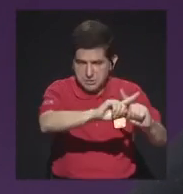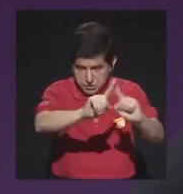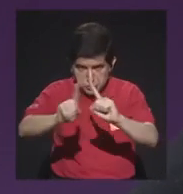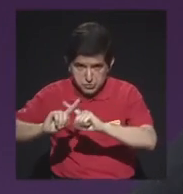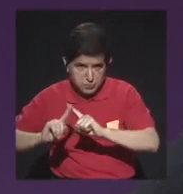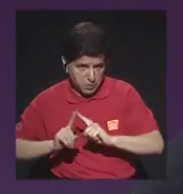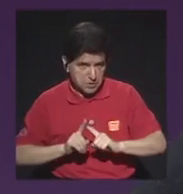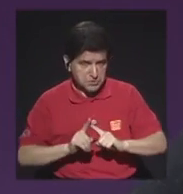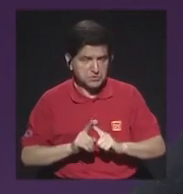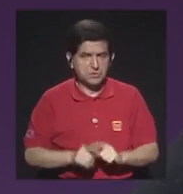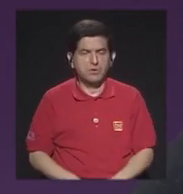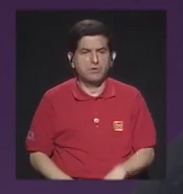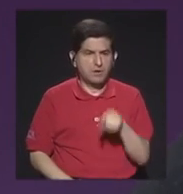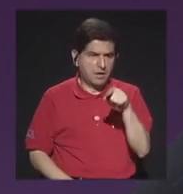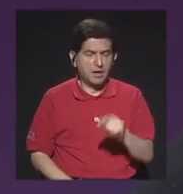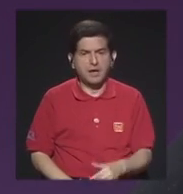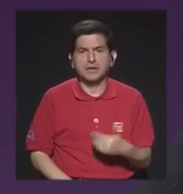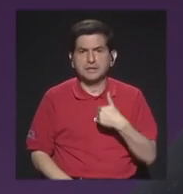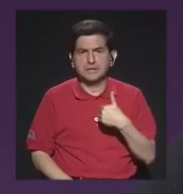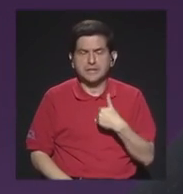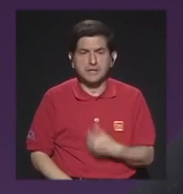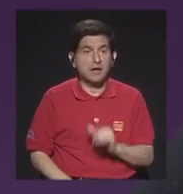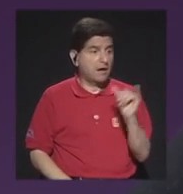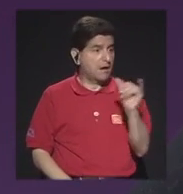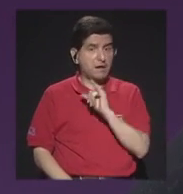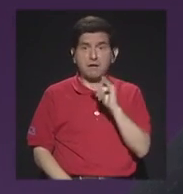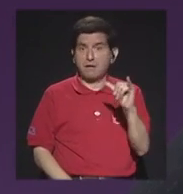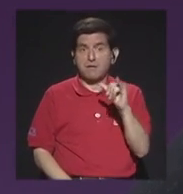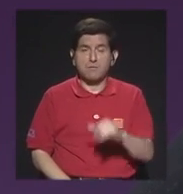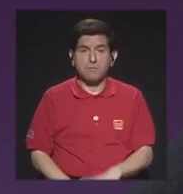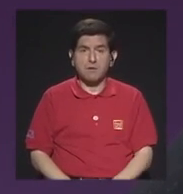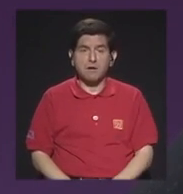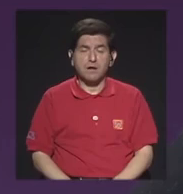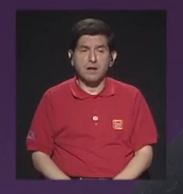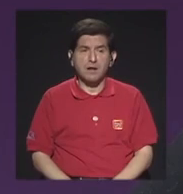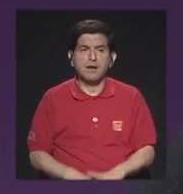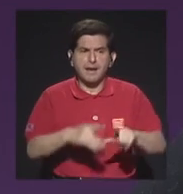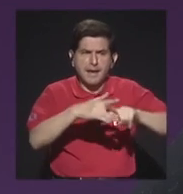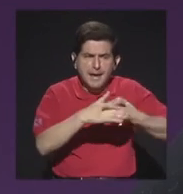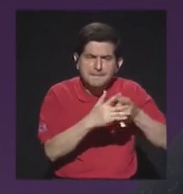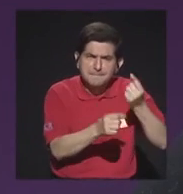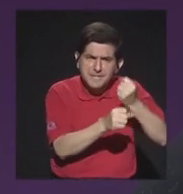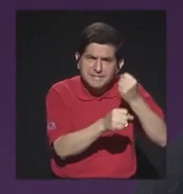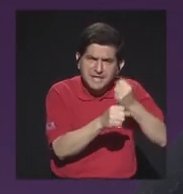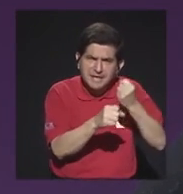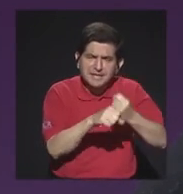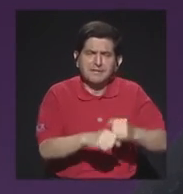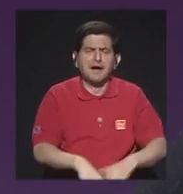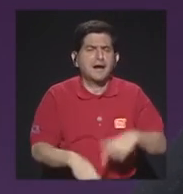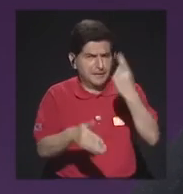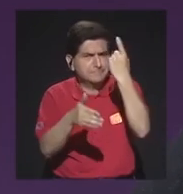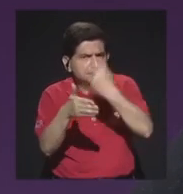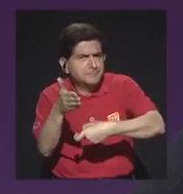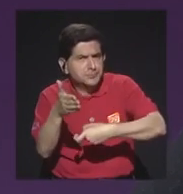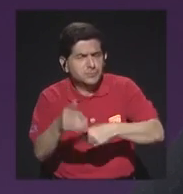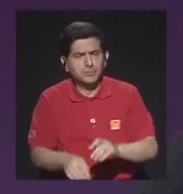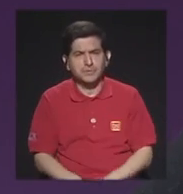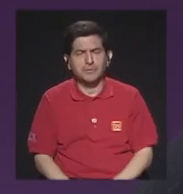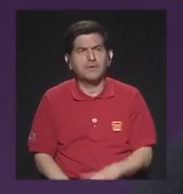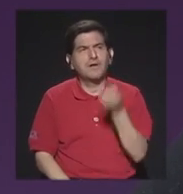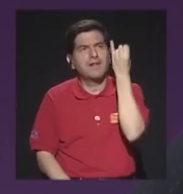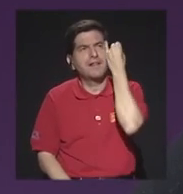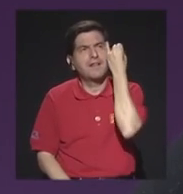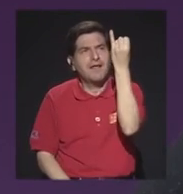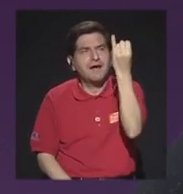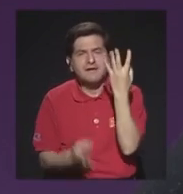¿verdad?, que se varía y se maneja ahí, que también hay que empezar a trabajarlo muy fuerte. Y por eso la idea también